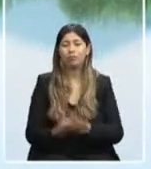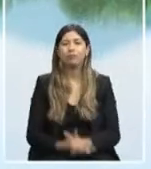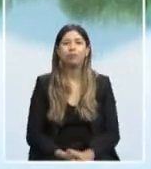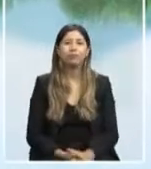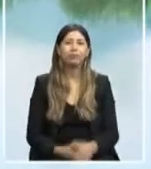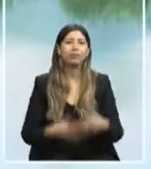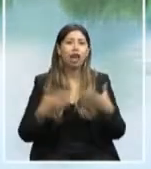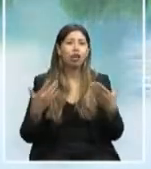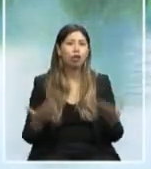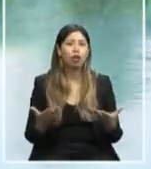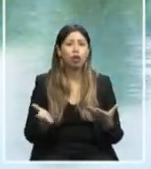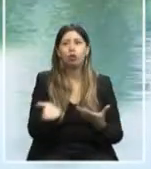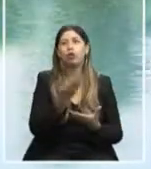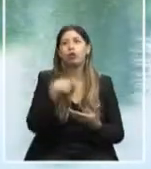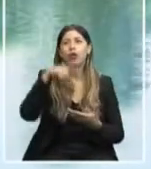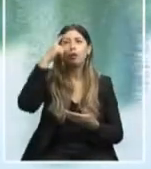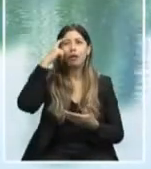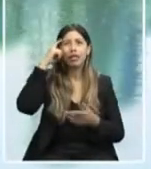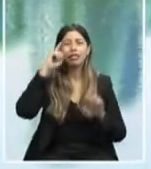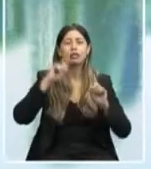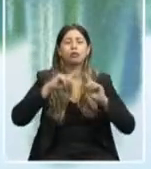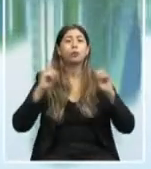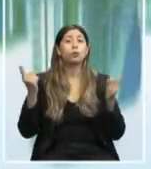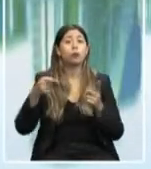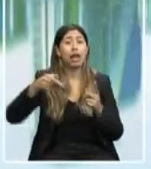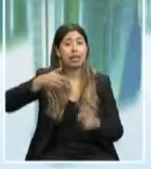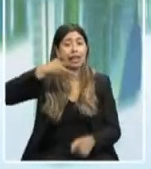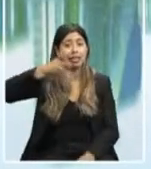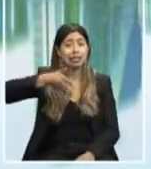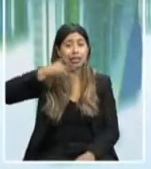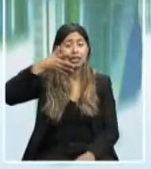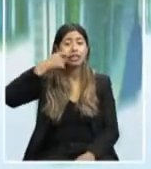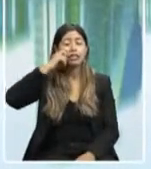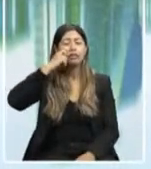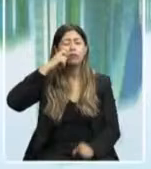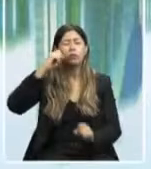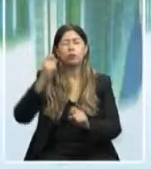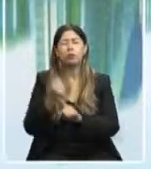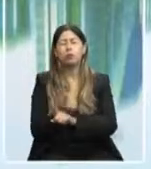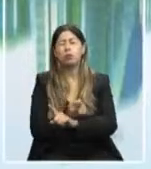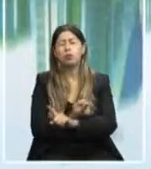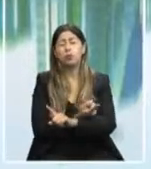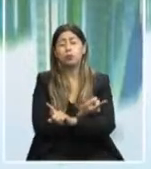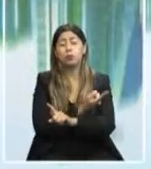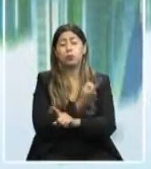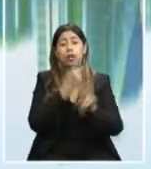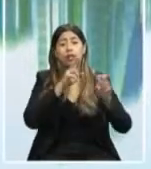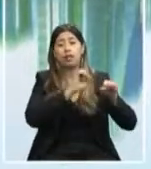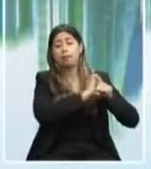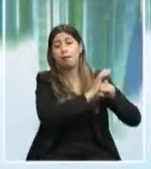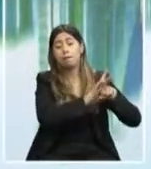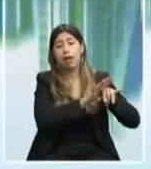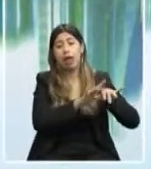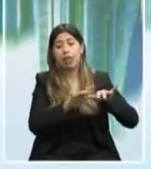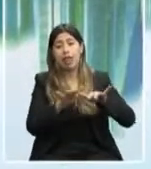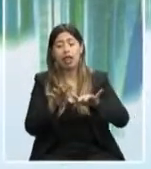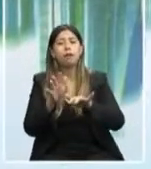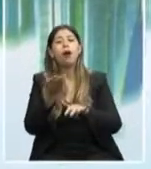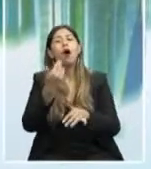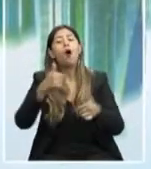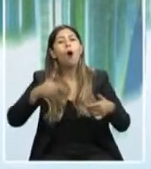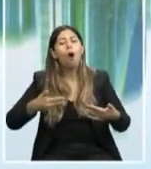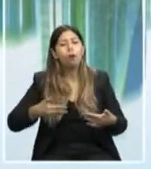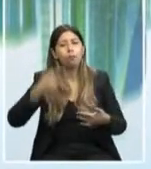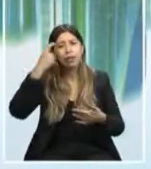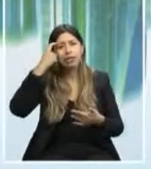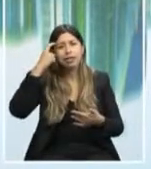Entonces, si pensamos en el contexto de esta charla y en lo que significa el largo viaje a través de la pandemia, hoy podemos pensar que